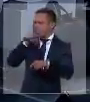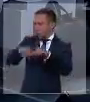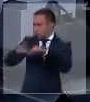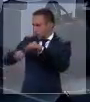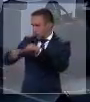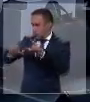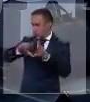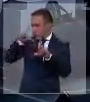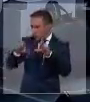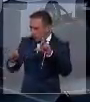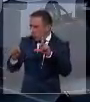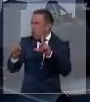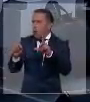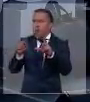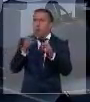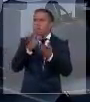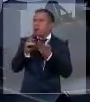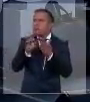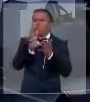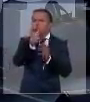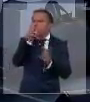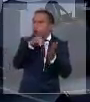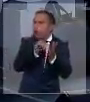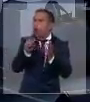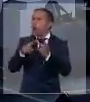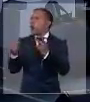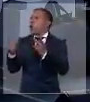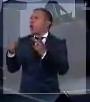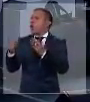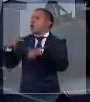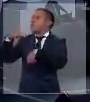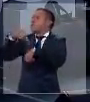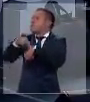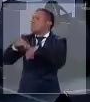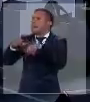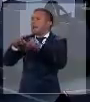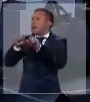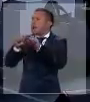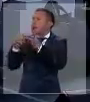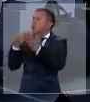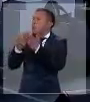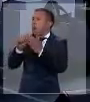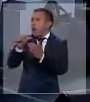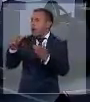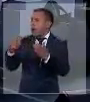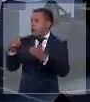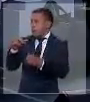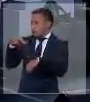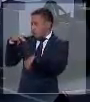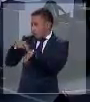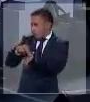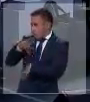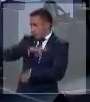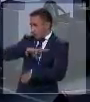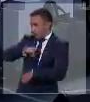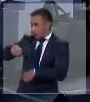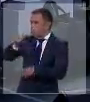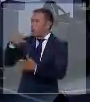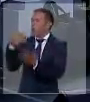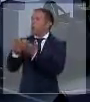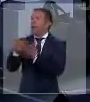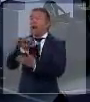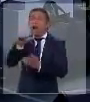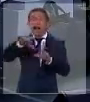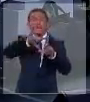esto en el cuadro básico de medicina o se lo va a plantear a los privados? O sea, ¿qué va a hacer con los amputadores nacionales?